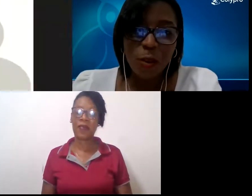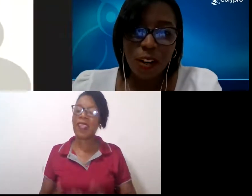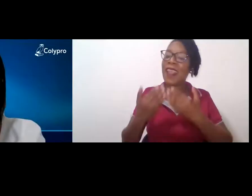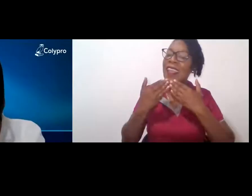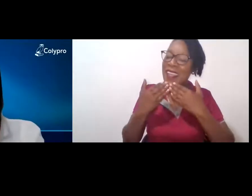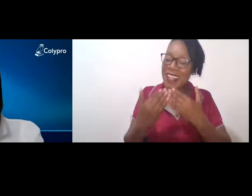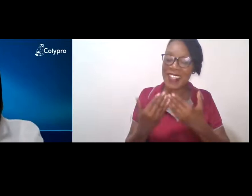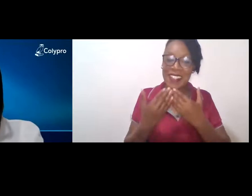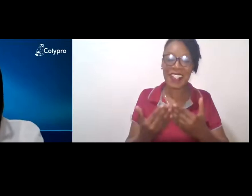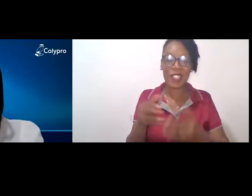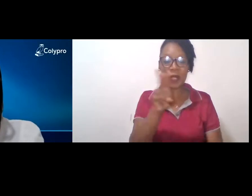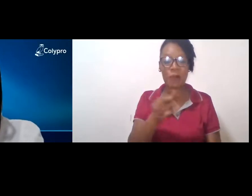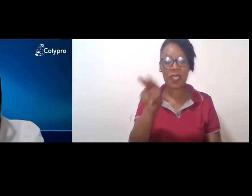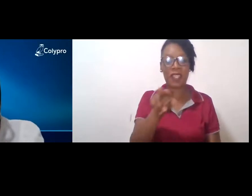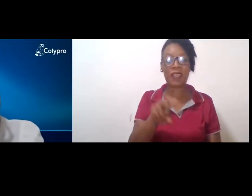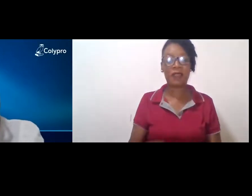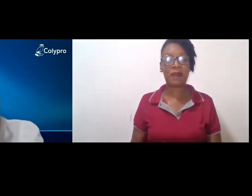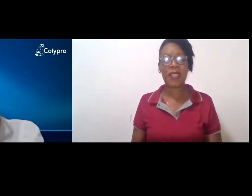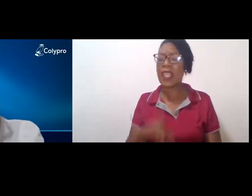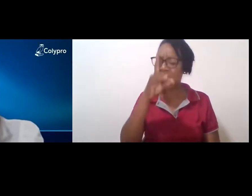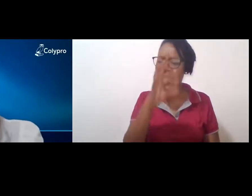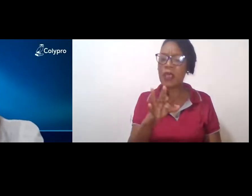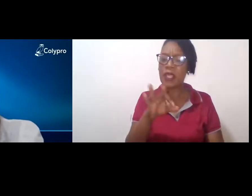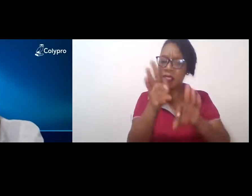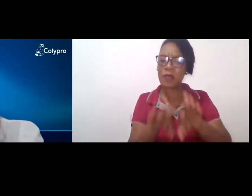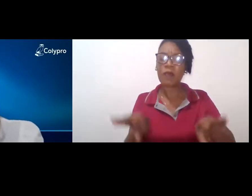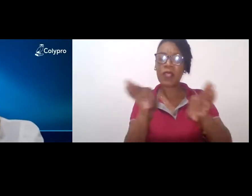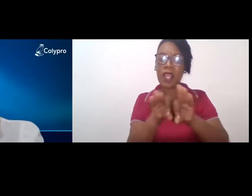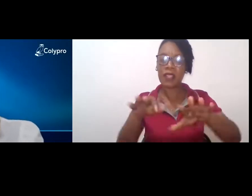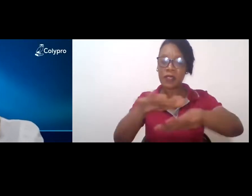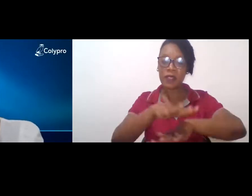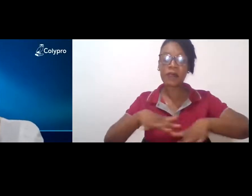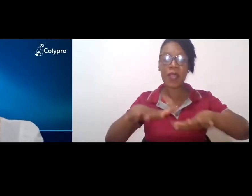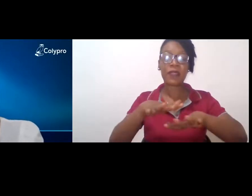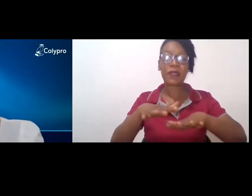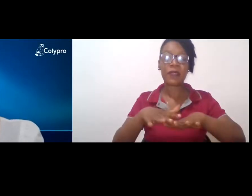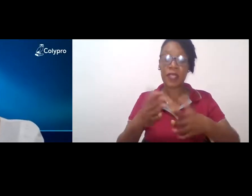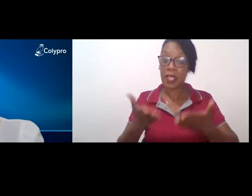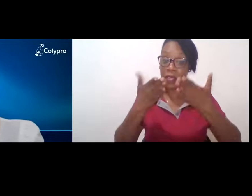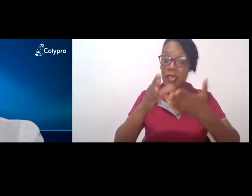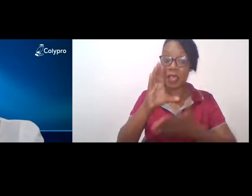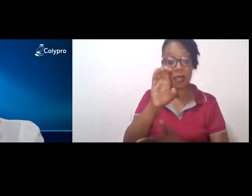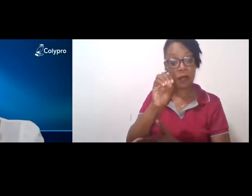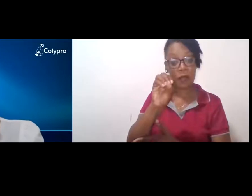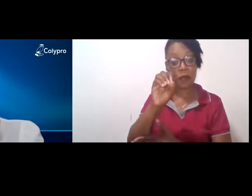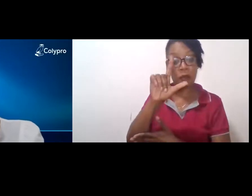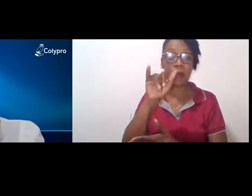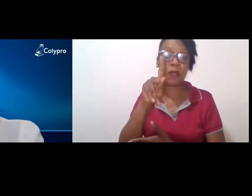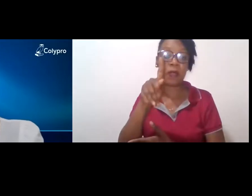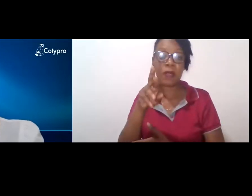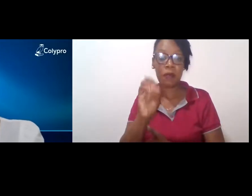Muchísimas gracias, colega. Creo que es fundamental esos espacios que propicia Polipro, que nos van a permitir